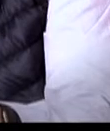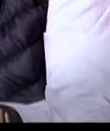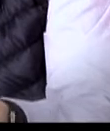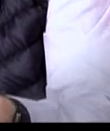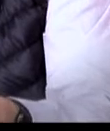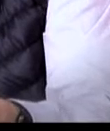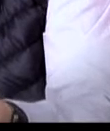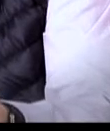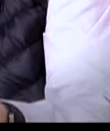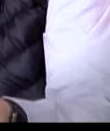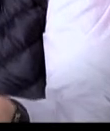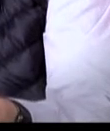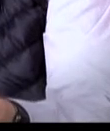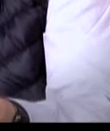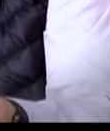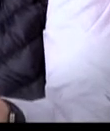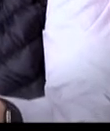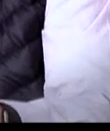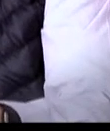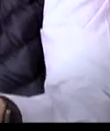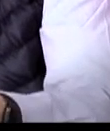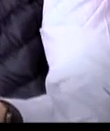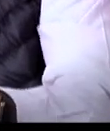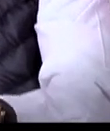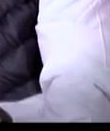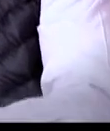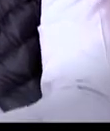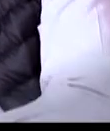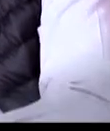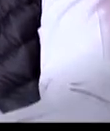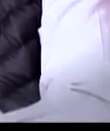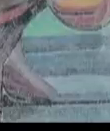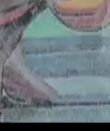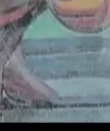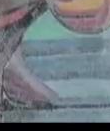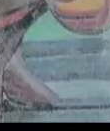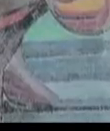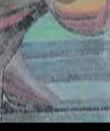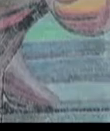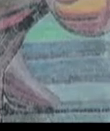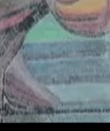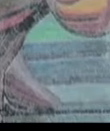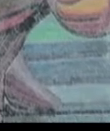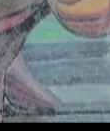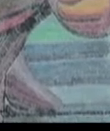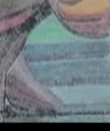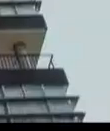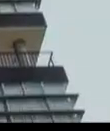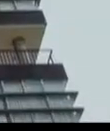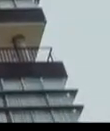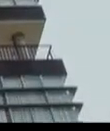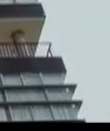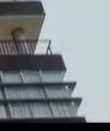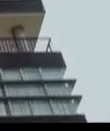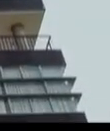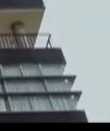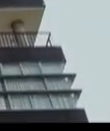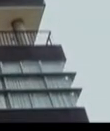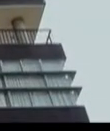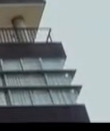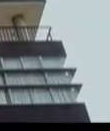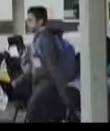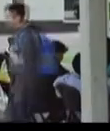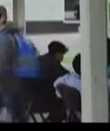piensa, se desarrollan las acciones para generar el desarrollo del país. Fiel a la vocación de la Universidad Nacional de